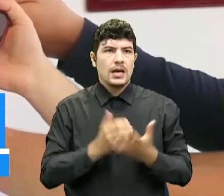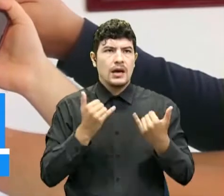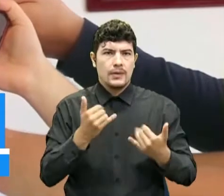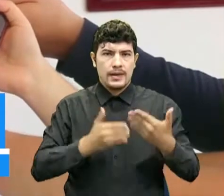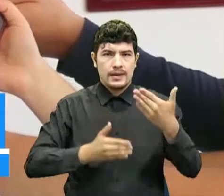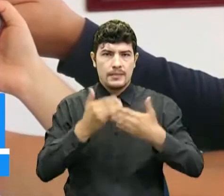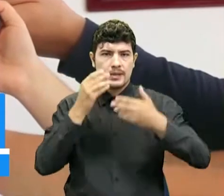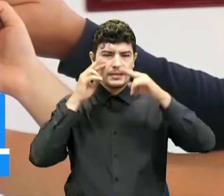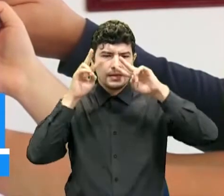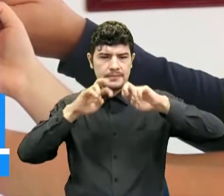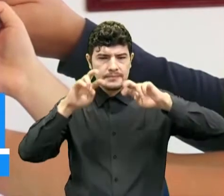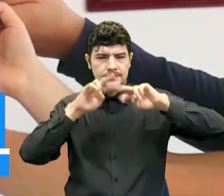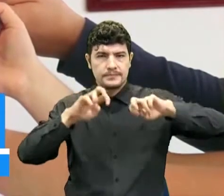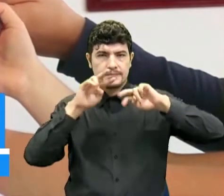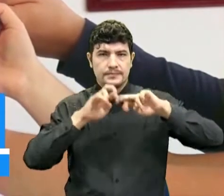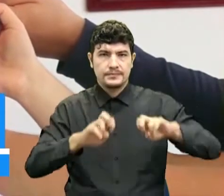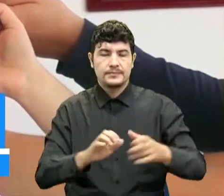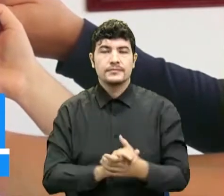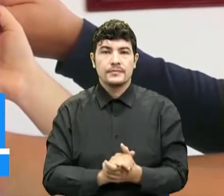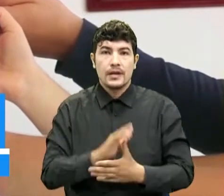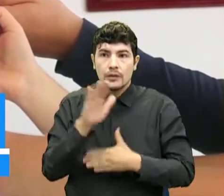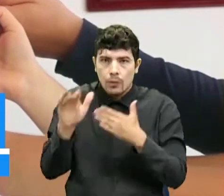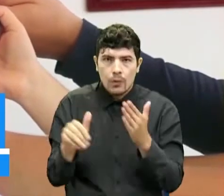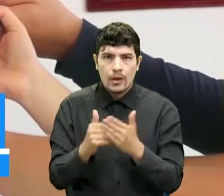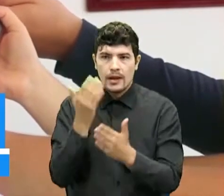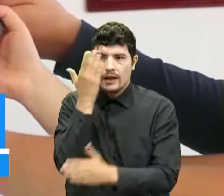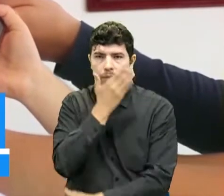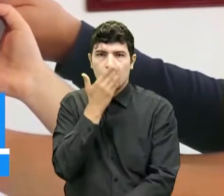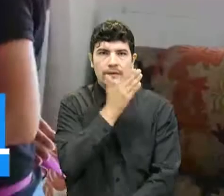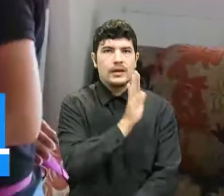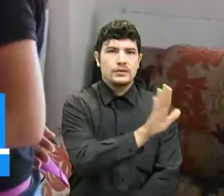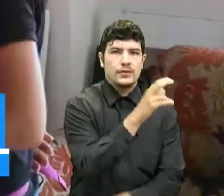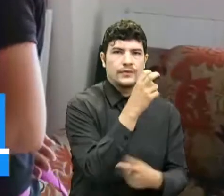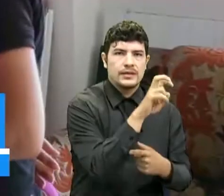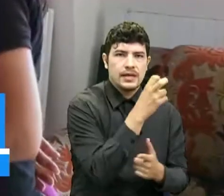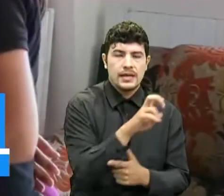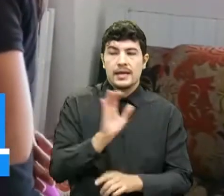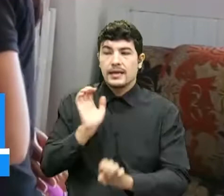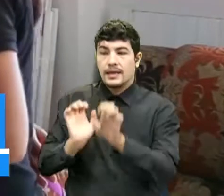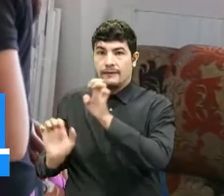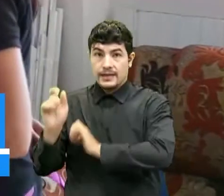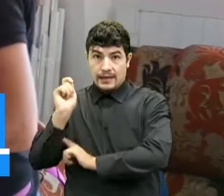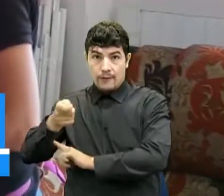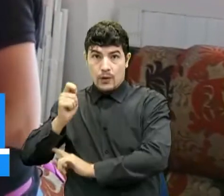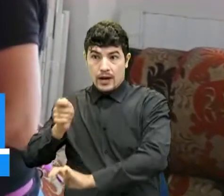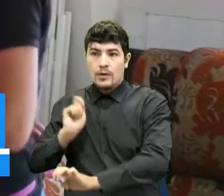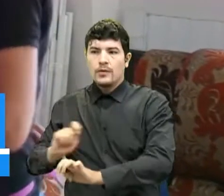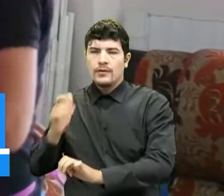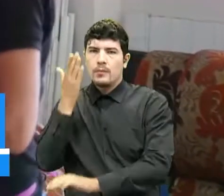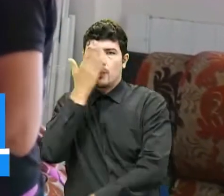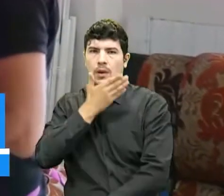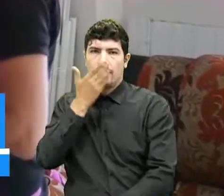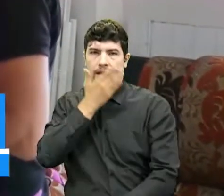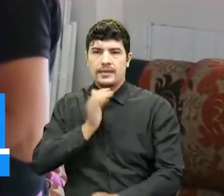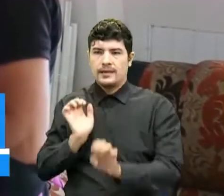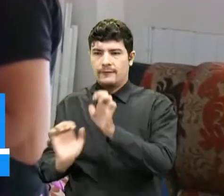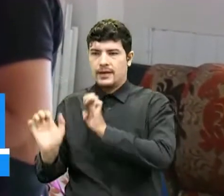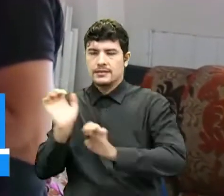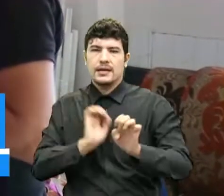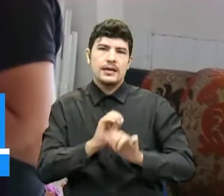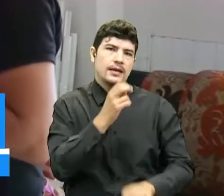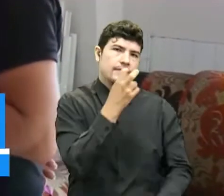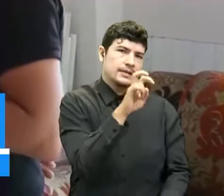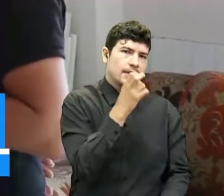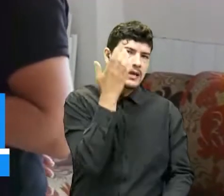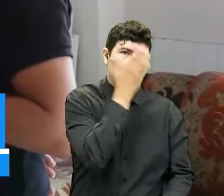es, el acopio de fuente de prueba por parte de Fiscalía y por parte de la defensa para presentar en principio ante los